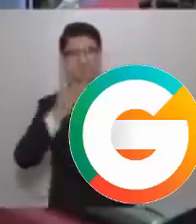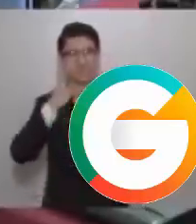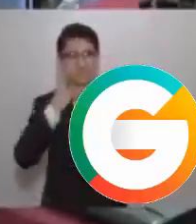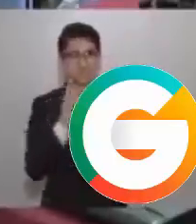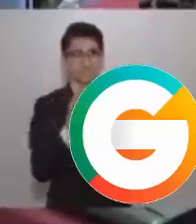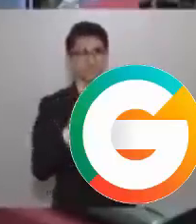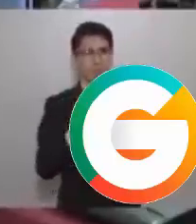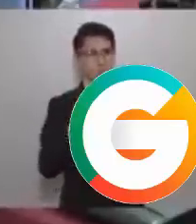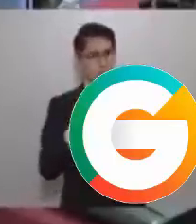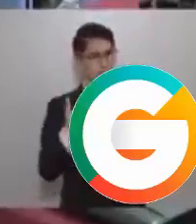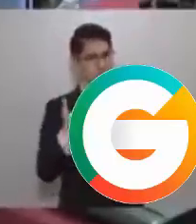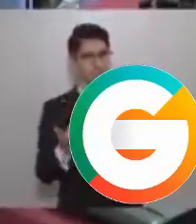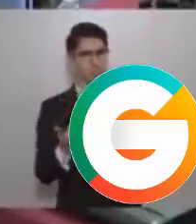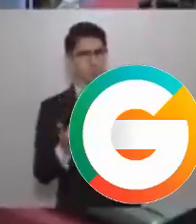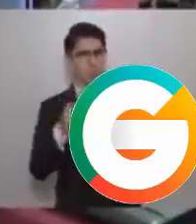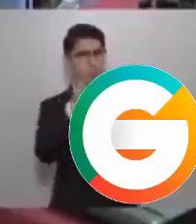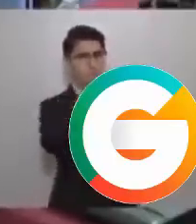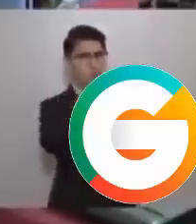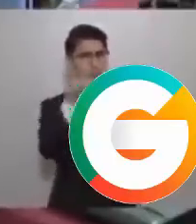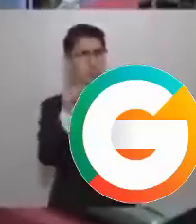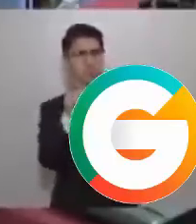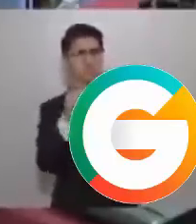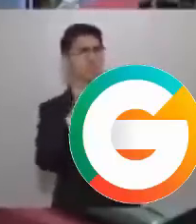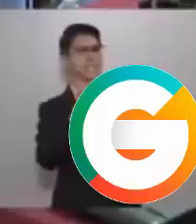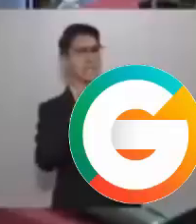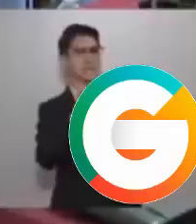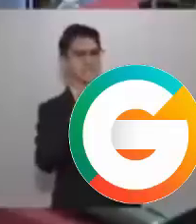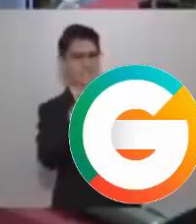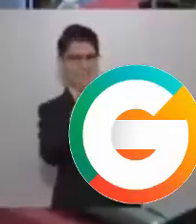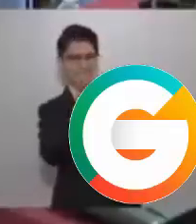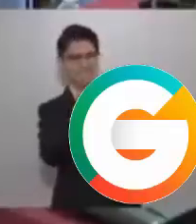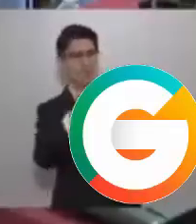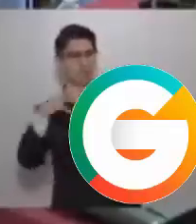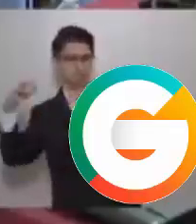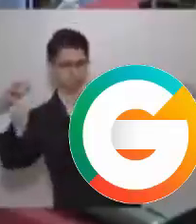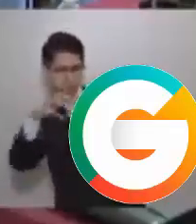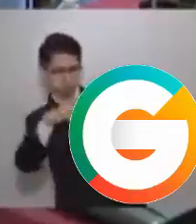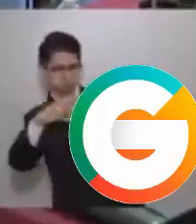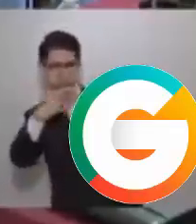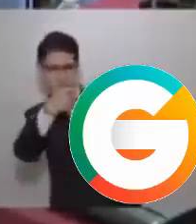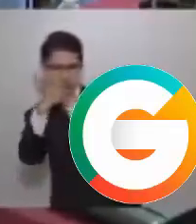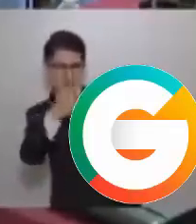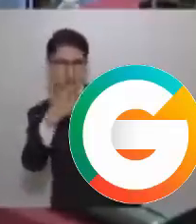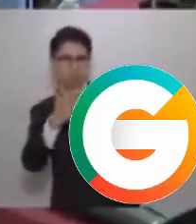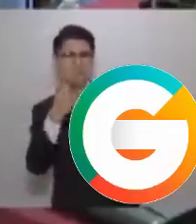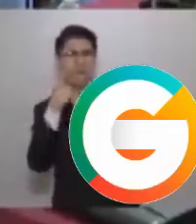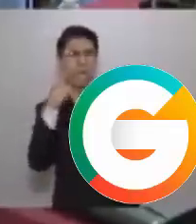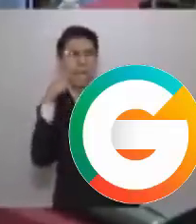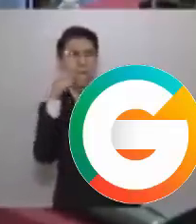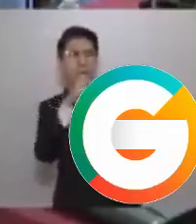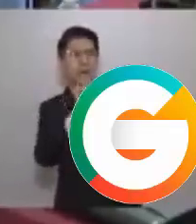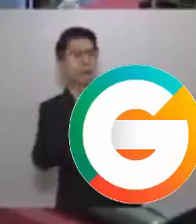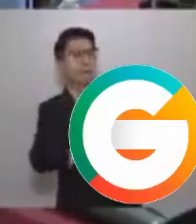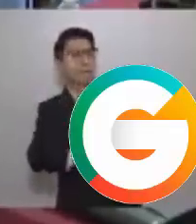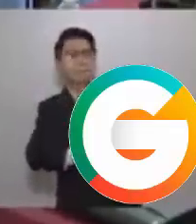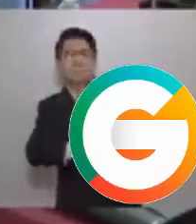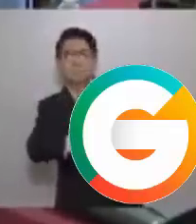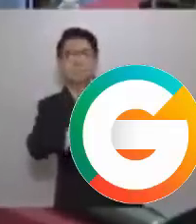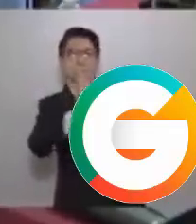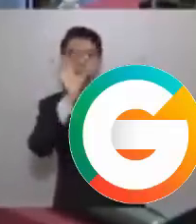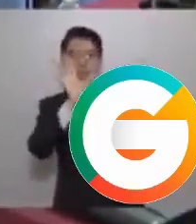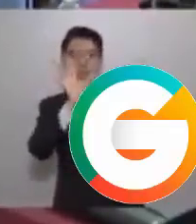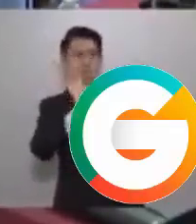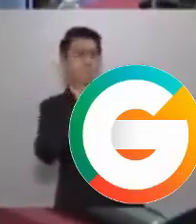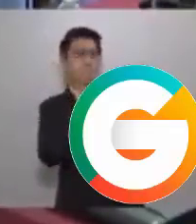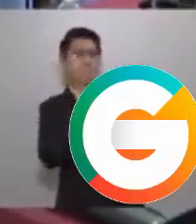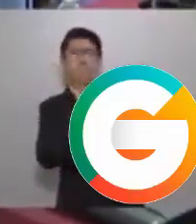está relacionado tal vez con la incidencia delictiva en Ensenada. Preguntarle si creen que esto pudiera